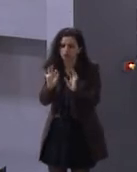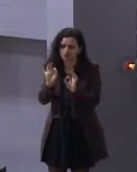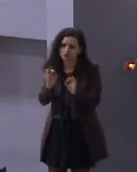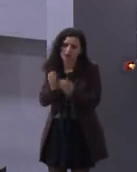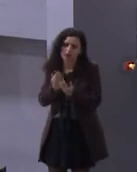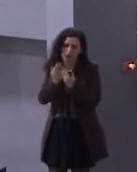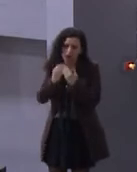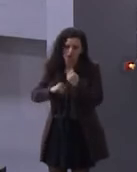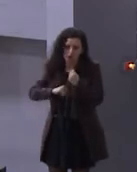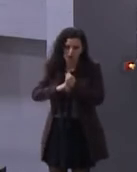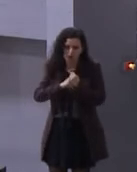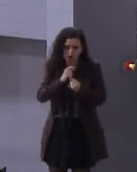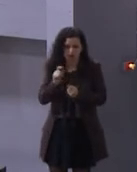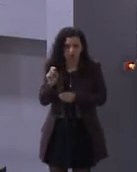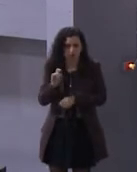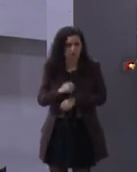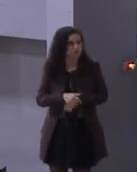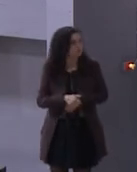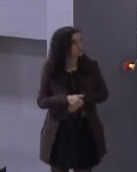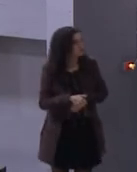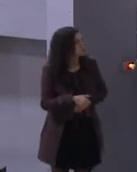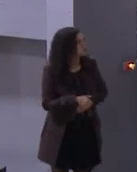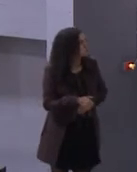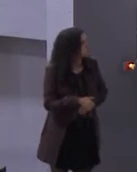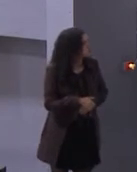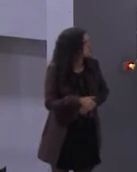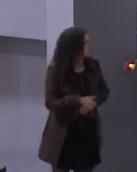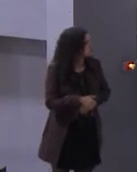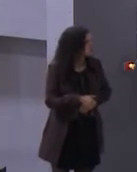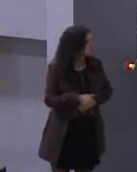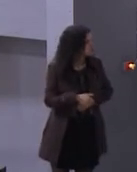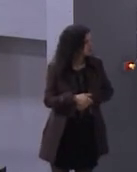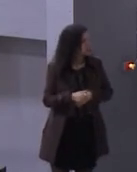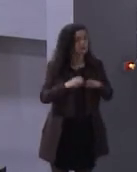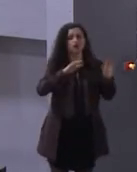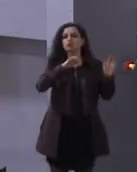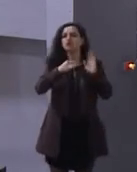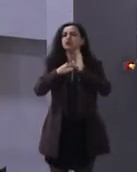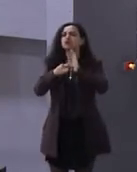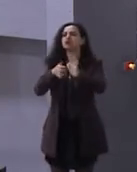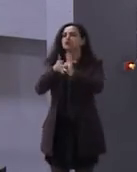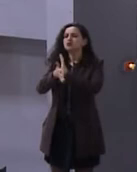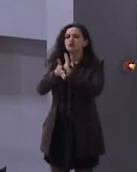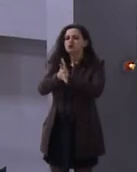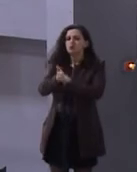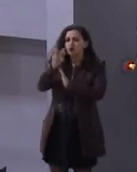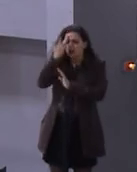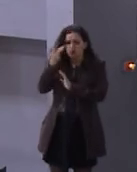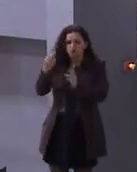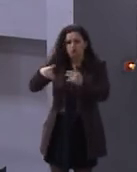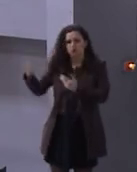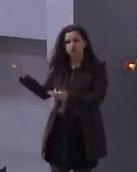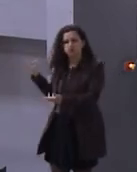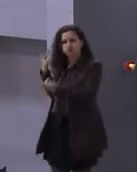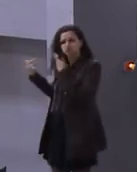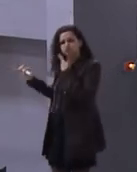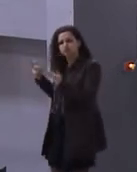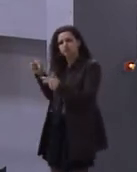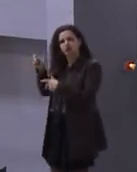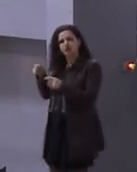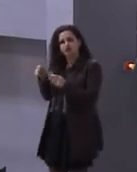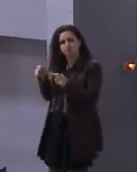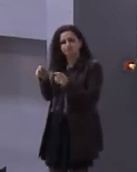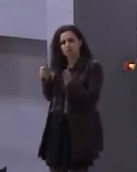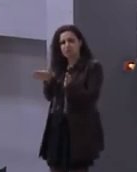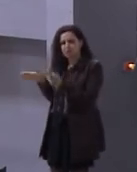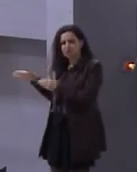esas garantías. Quisimos traer esta información aquí porque hemos escuchado, digamos, distorsión en la